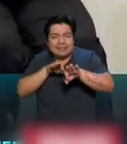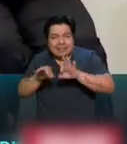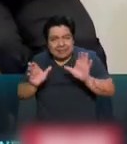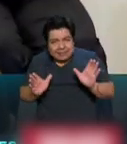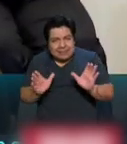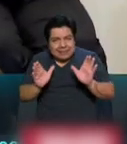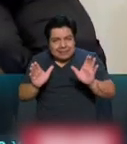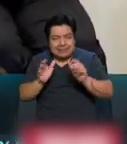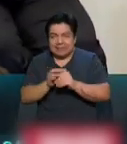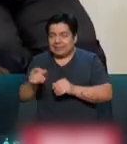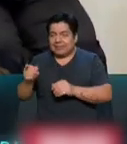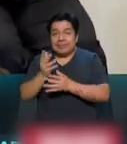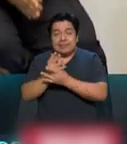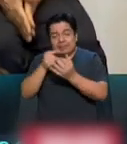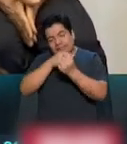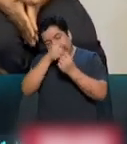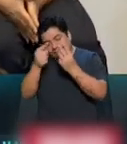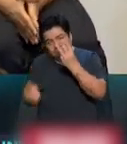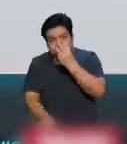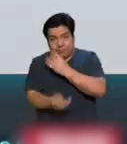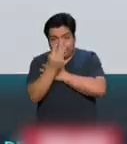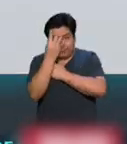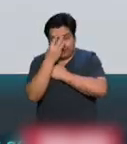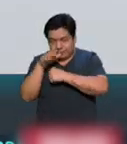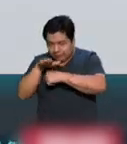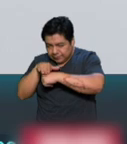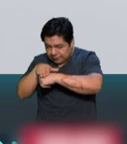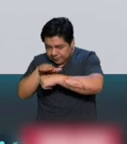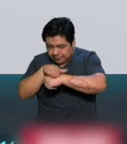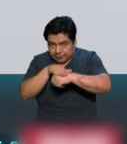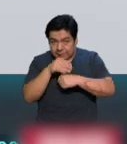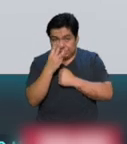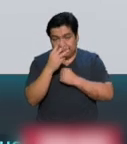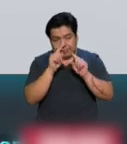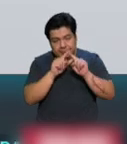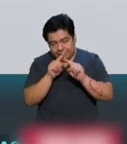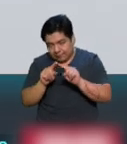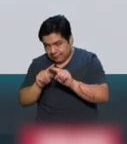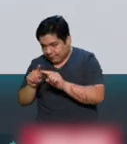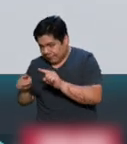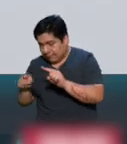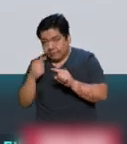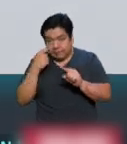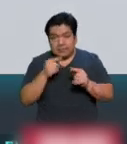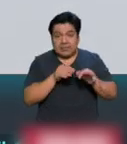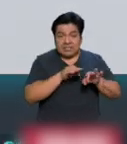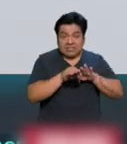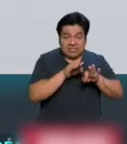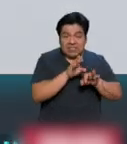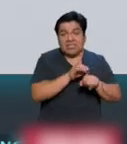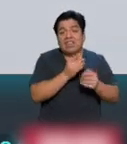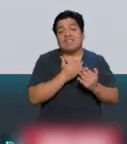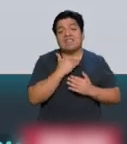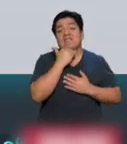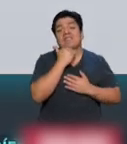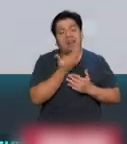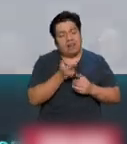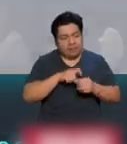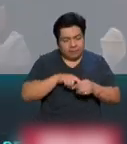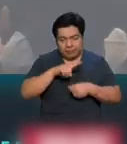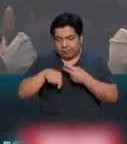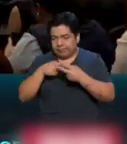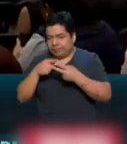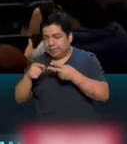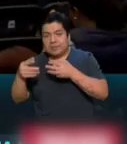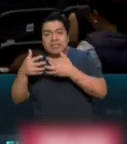Fomento al Empleo implementó 3 tipos de convocatorias para distintivos de trabajo digno e incluyente, distintivos